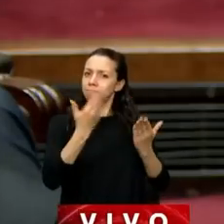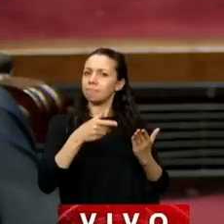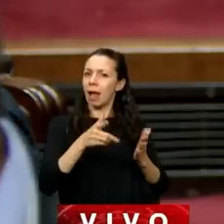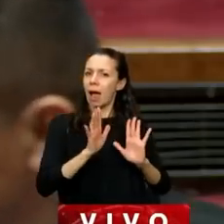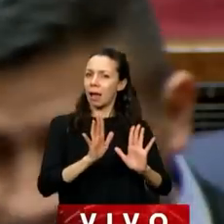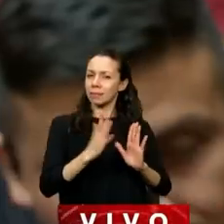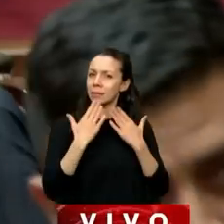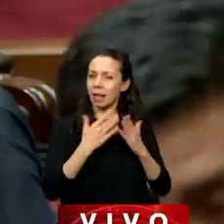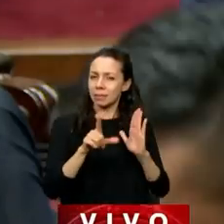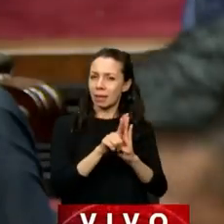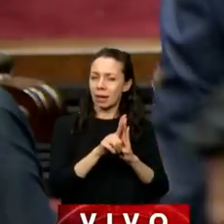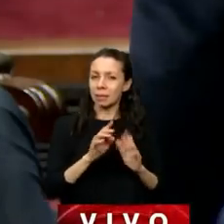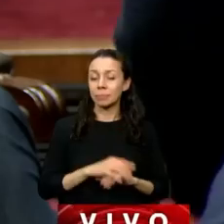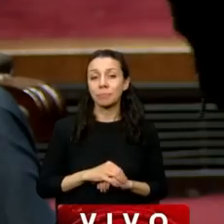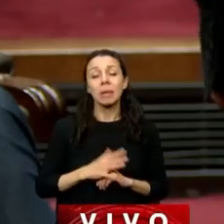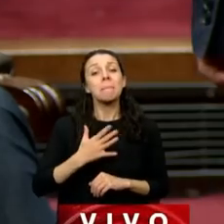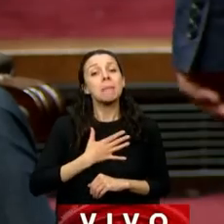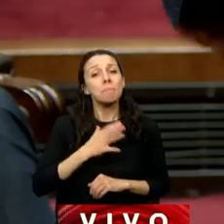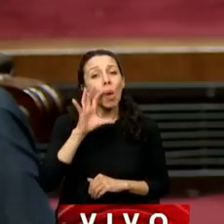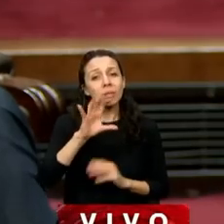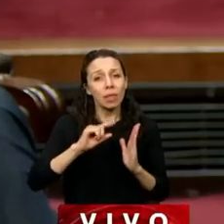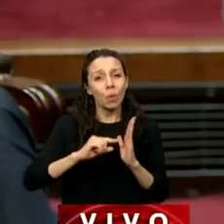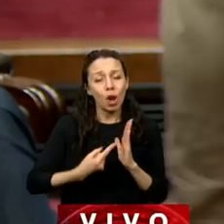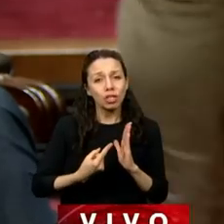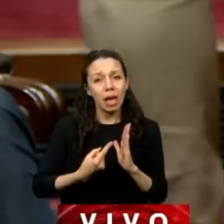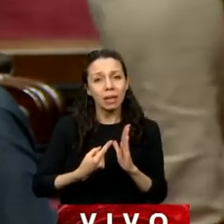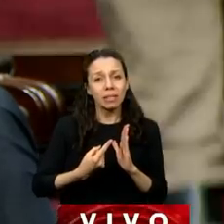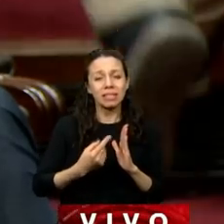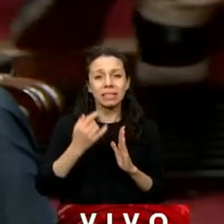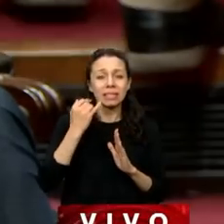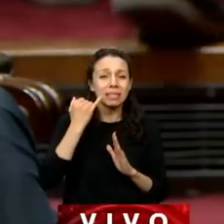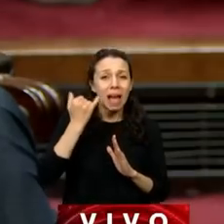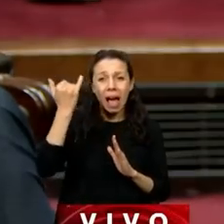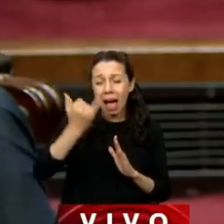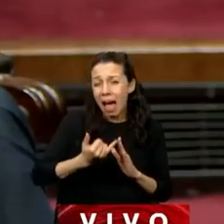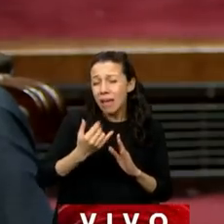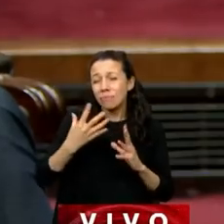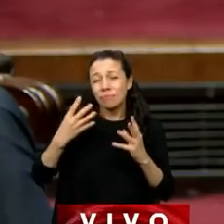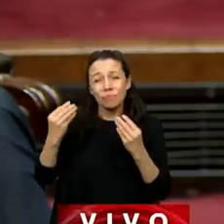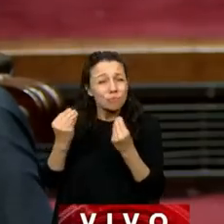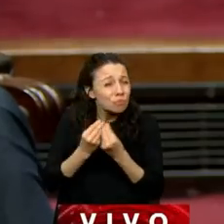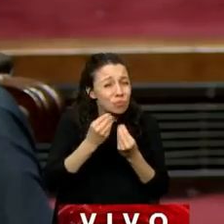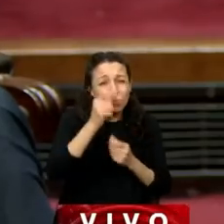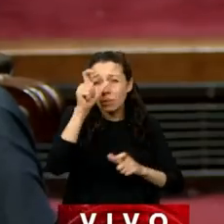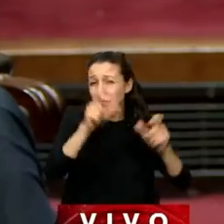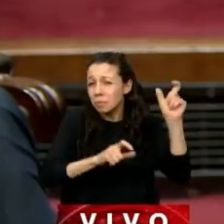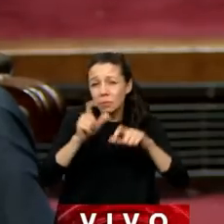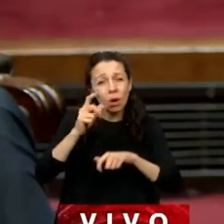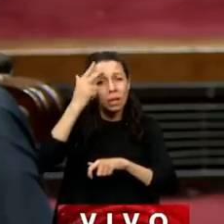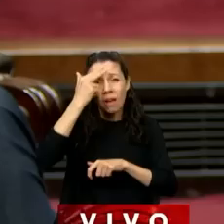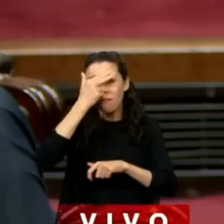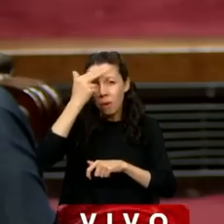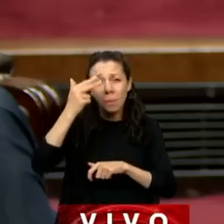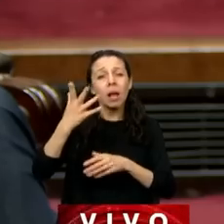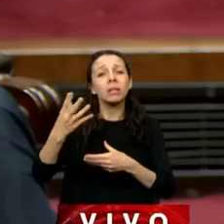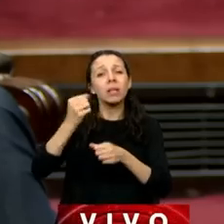mi provincia, en la provincia de Buenos Aires, ya son decenas de enfermeras y enfermeros que forman parte